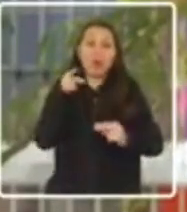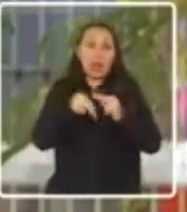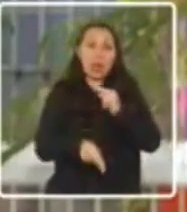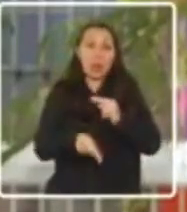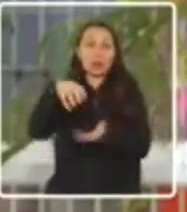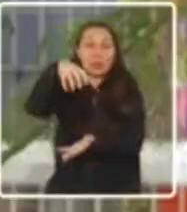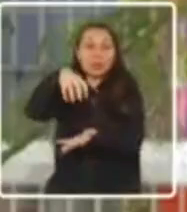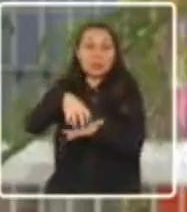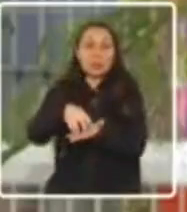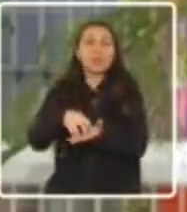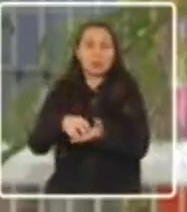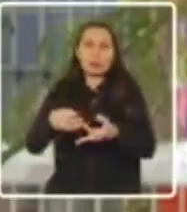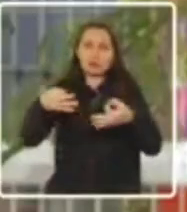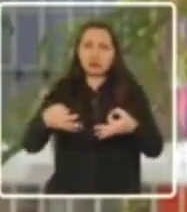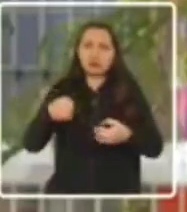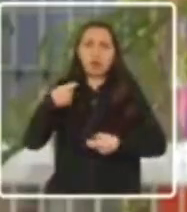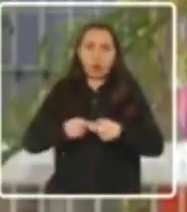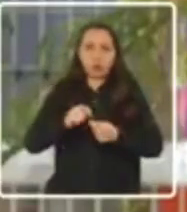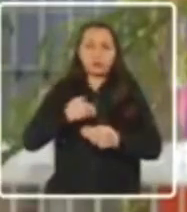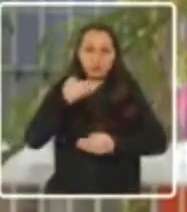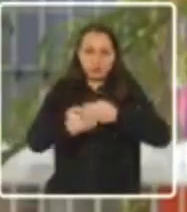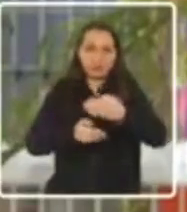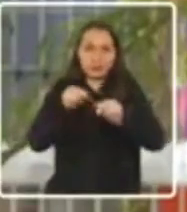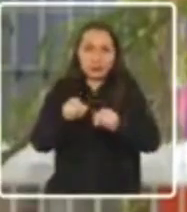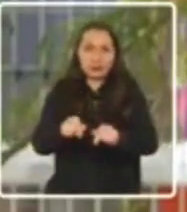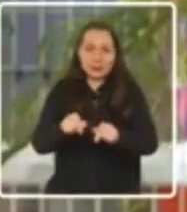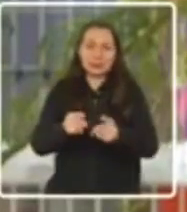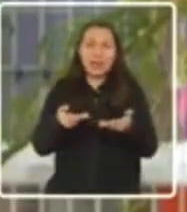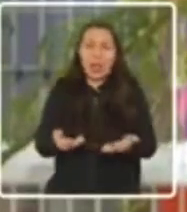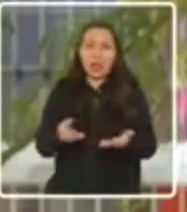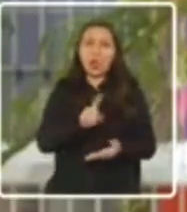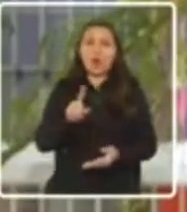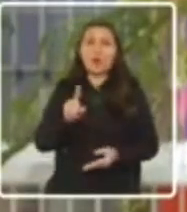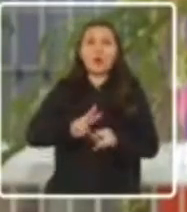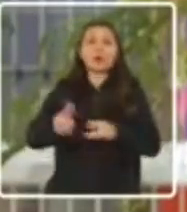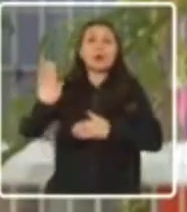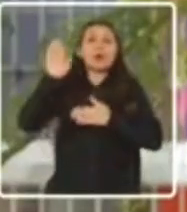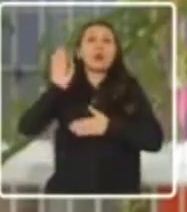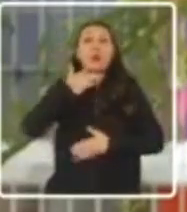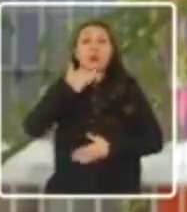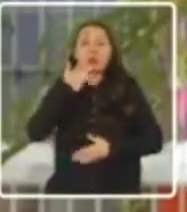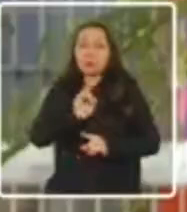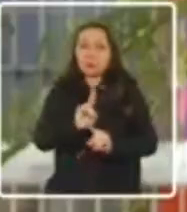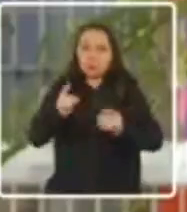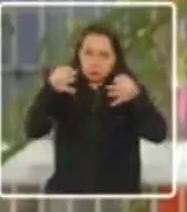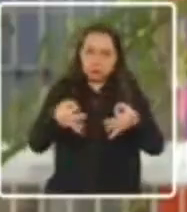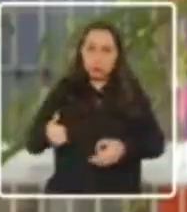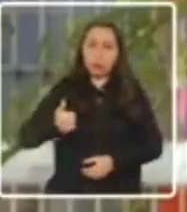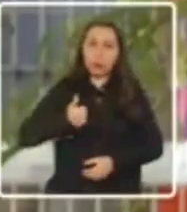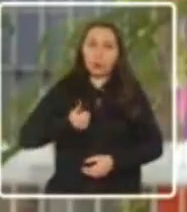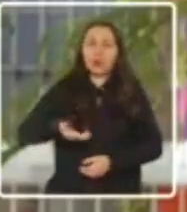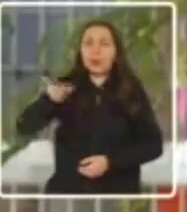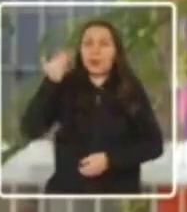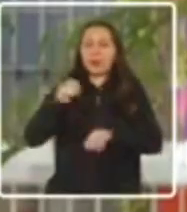inauguración de este centro es un paso concreto en esta dirección. Aquí no estamos haciendo promesas al aire, estamos cumpliendo con